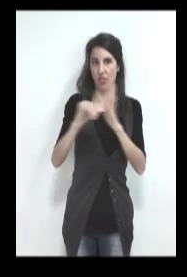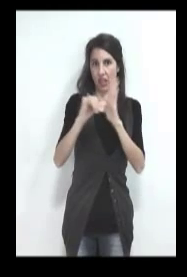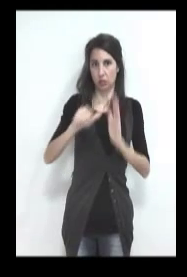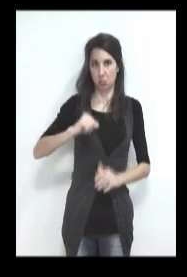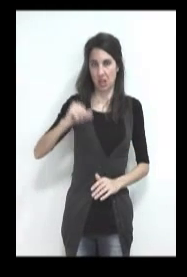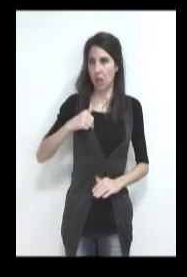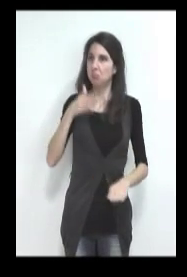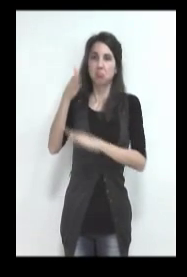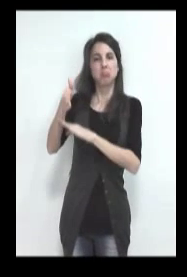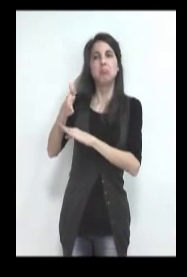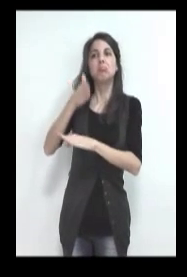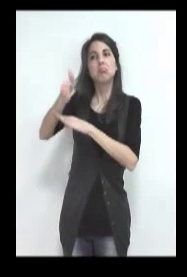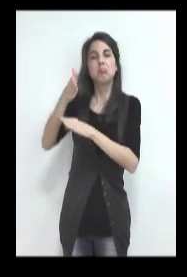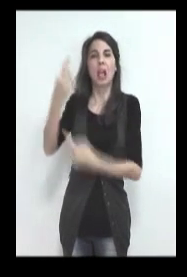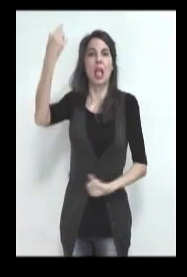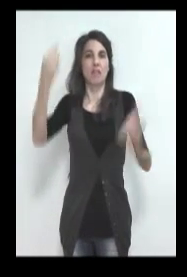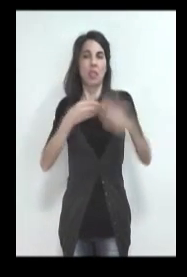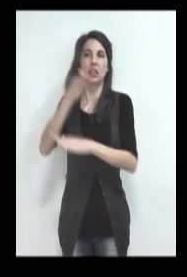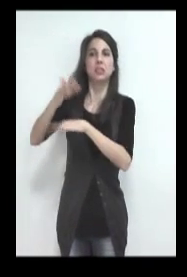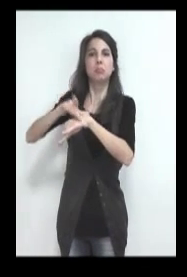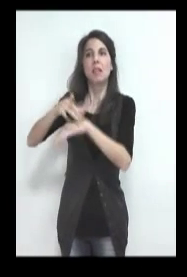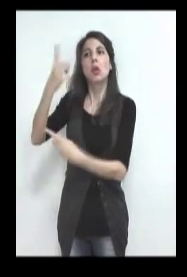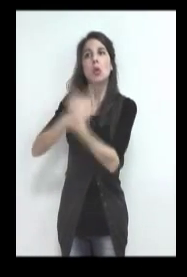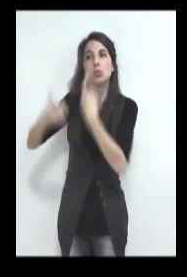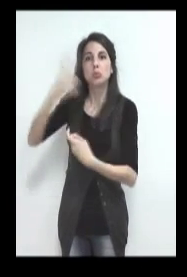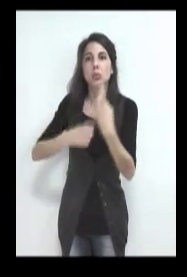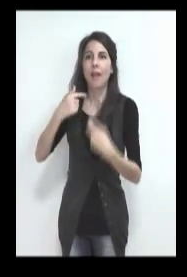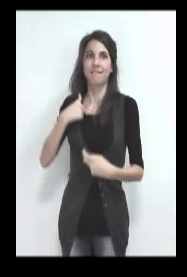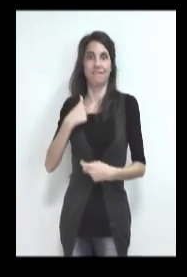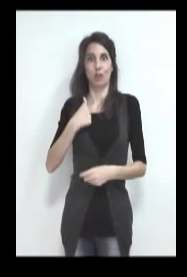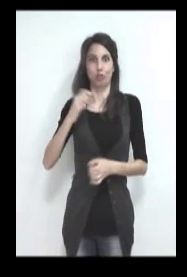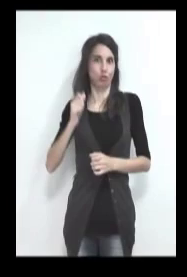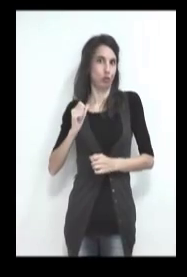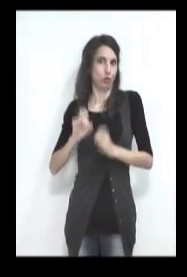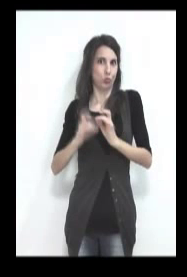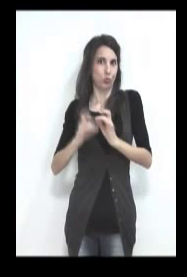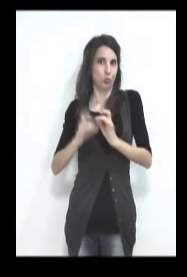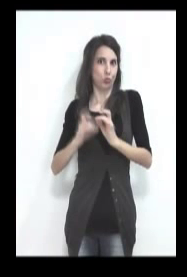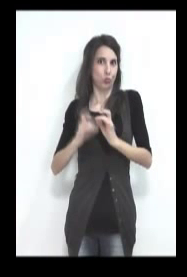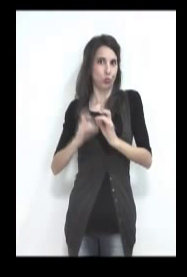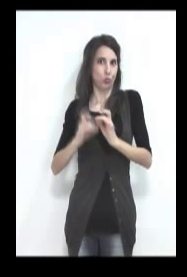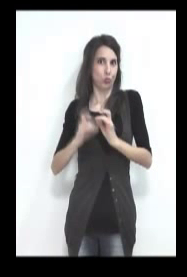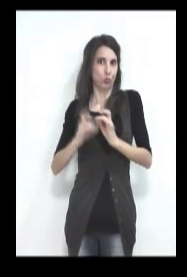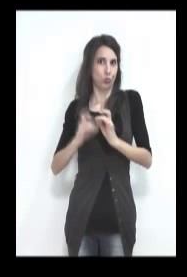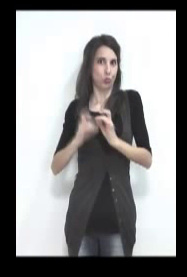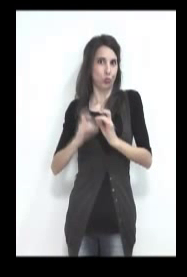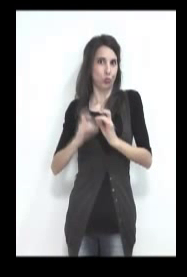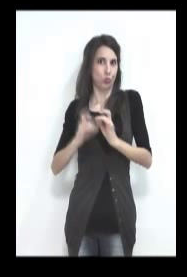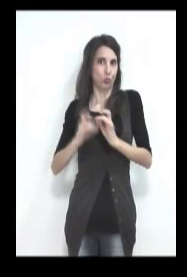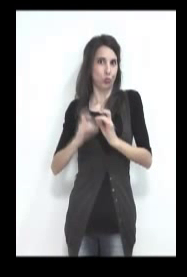consultar al médico de vez en cuando, soy un privilegiado porque estoy al lado. Pero si yo tengo teleasistencia